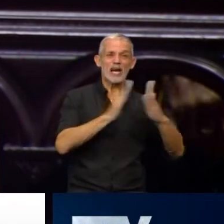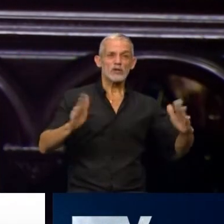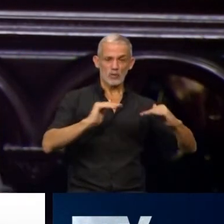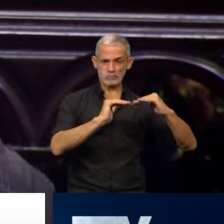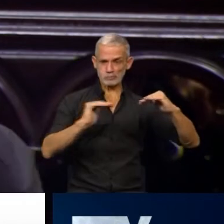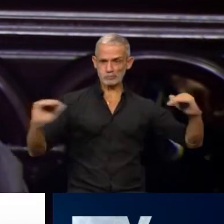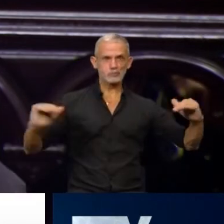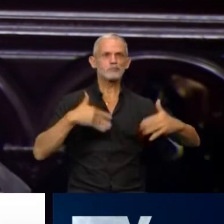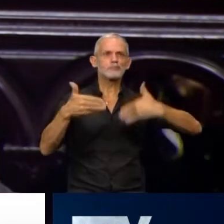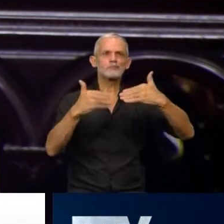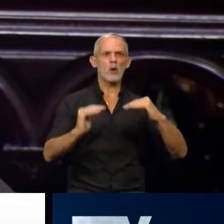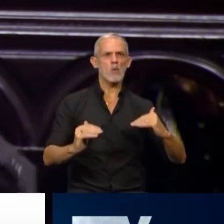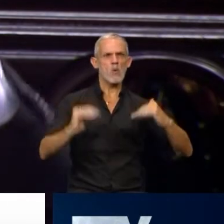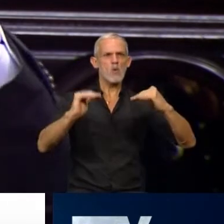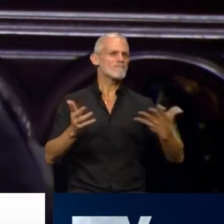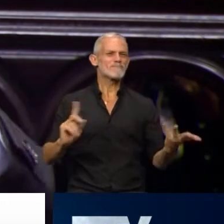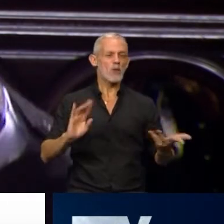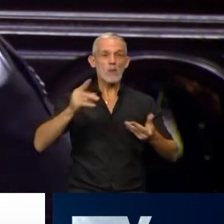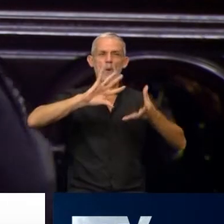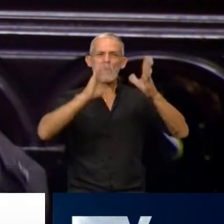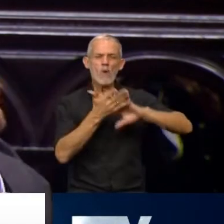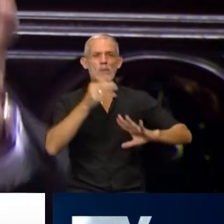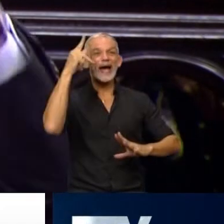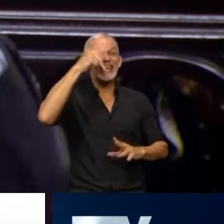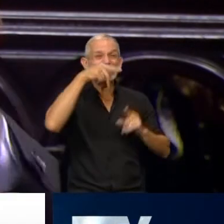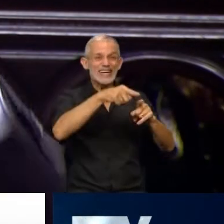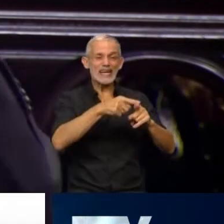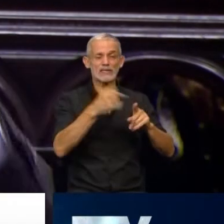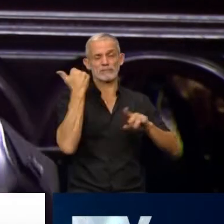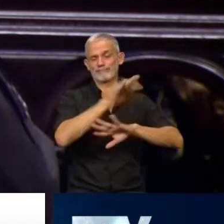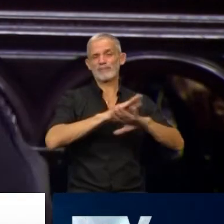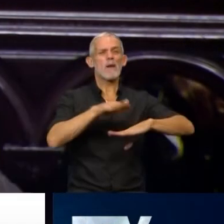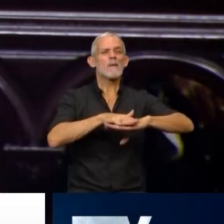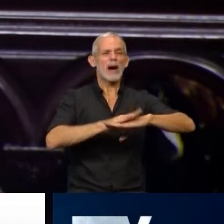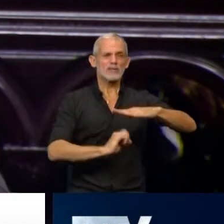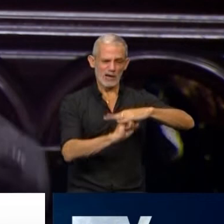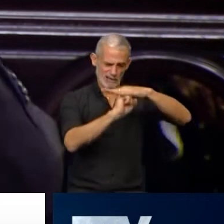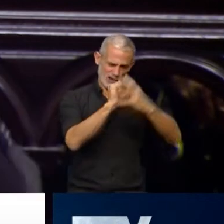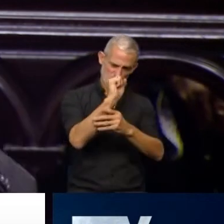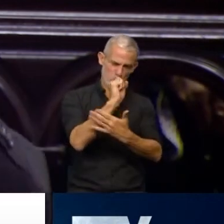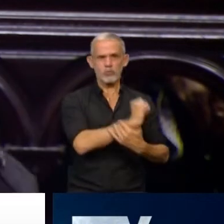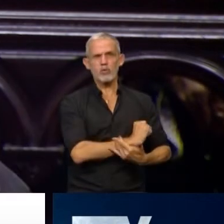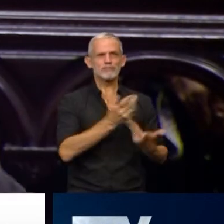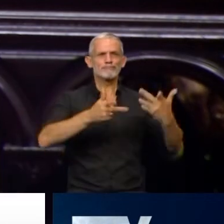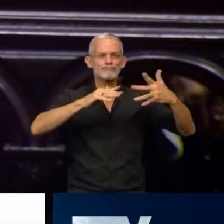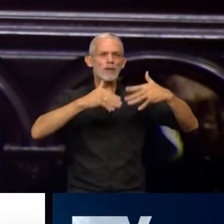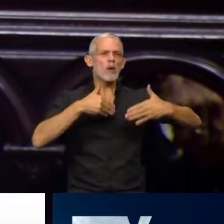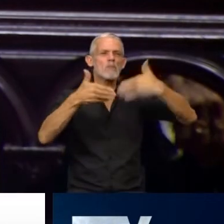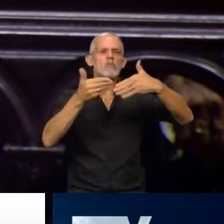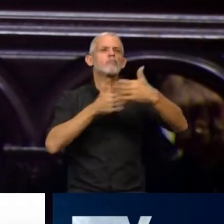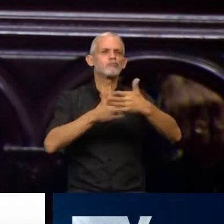crecemos. Y no crecemos porque el modelo kirchnerista que dinamitó las bases del crecimiento no nos deja